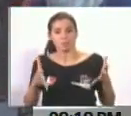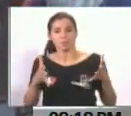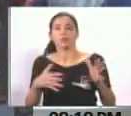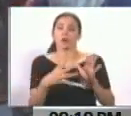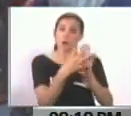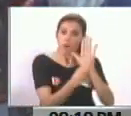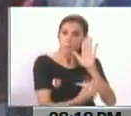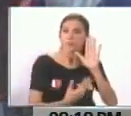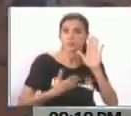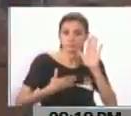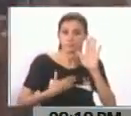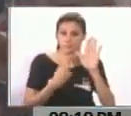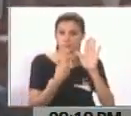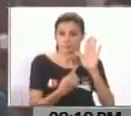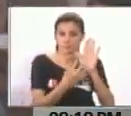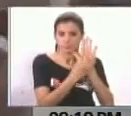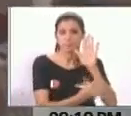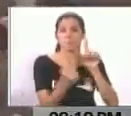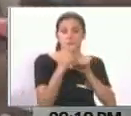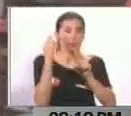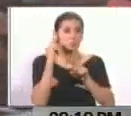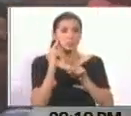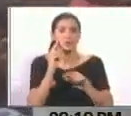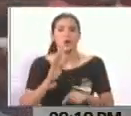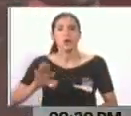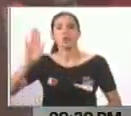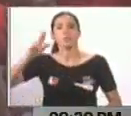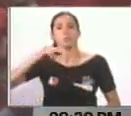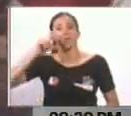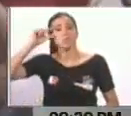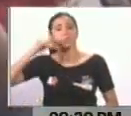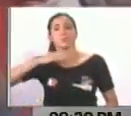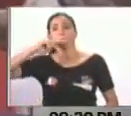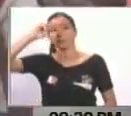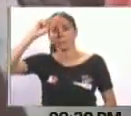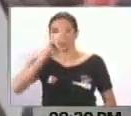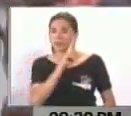muchachos. Juro por el Dios de mis padres.